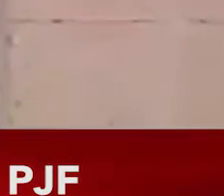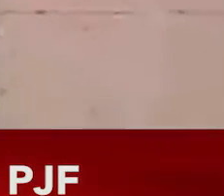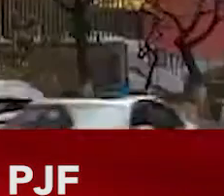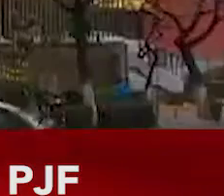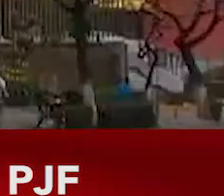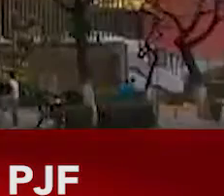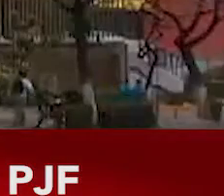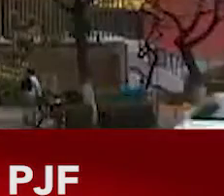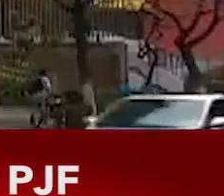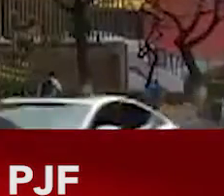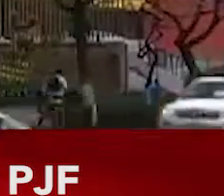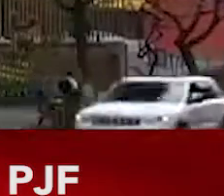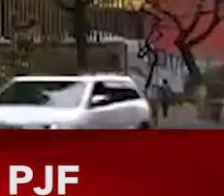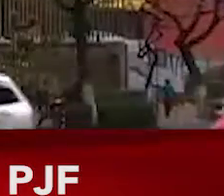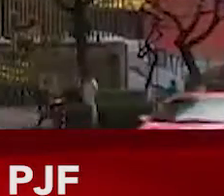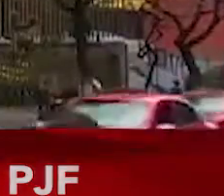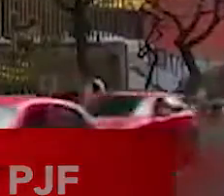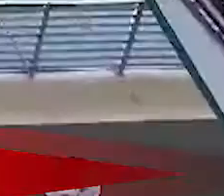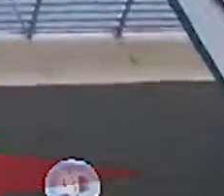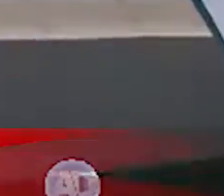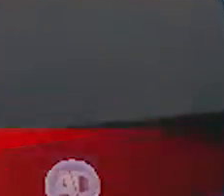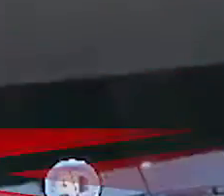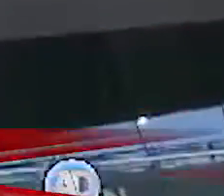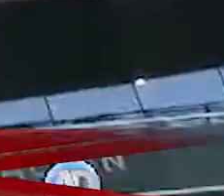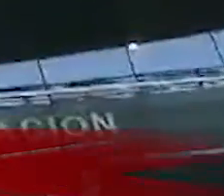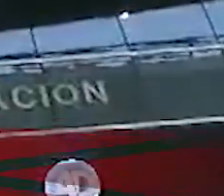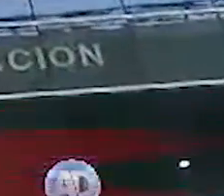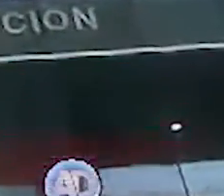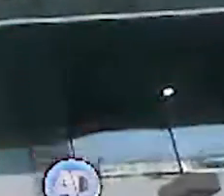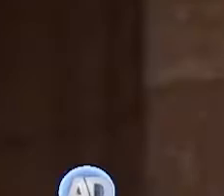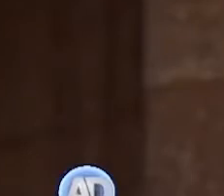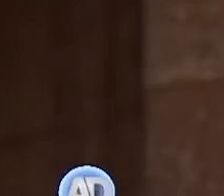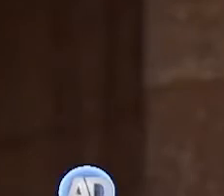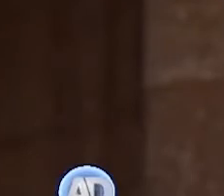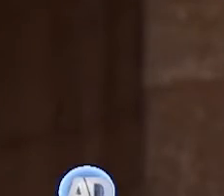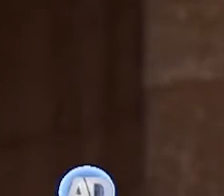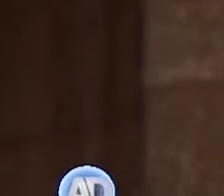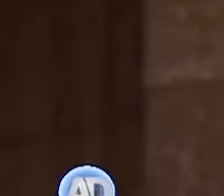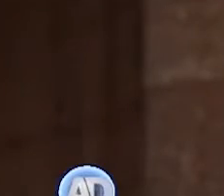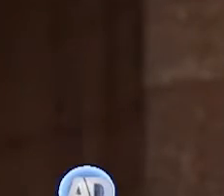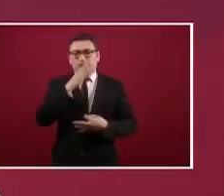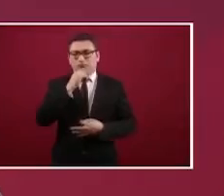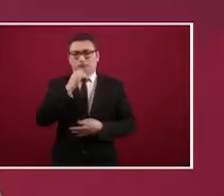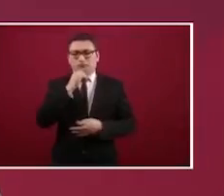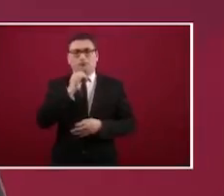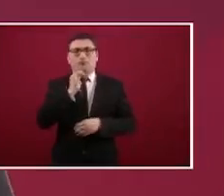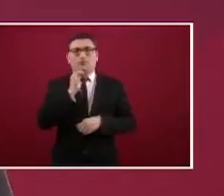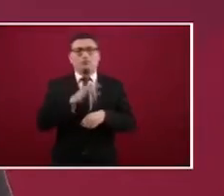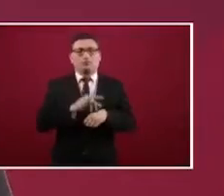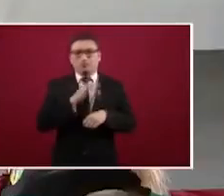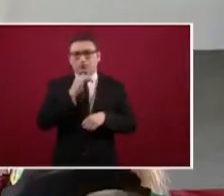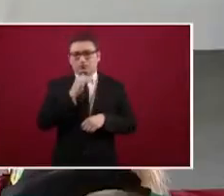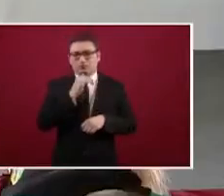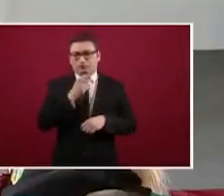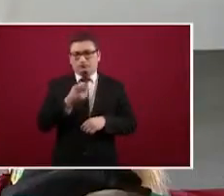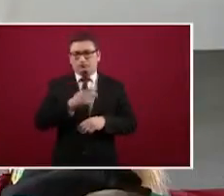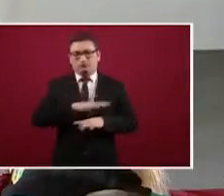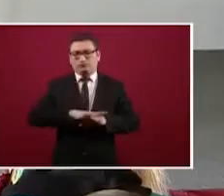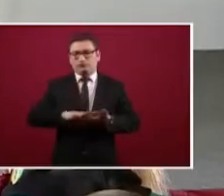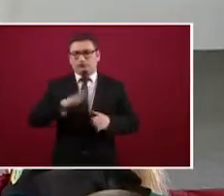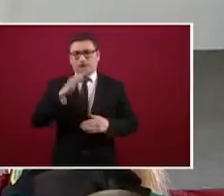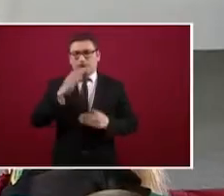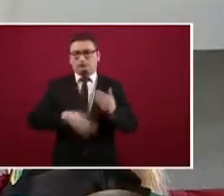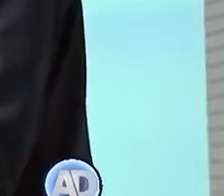suspensión de un magistrado por presunta corrupción pues dijo no se puede seguir en funciones si hay indicios y mientras se efectúa una investigación